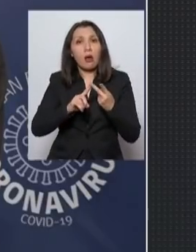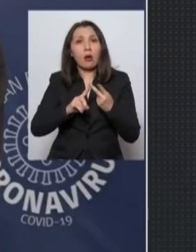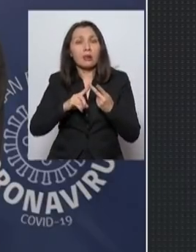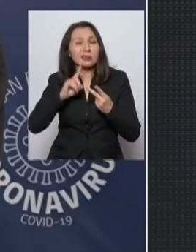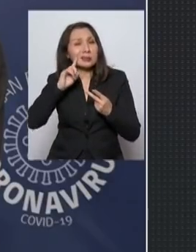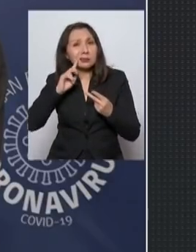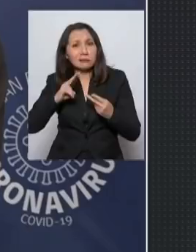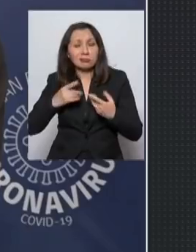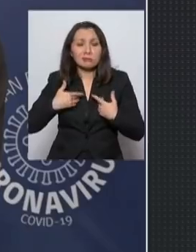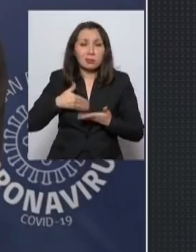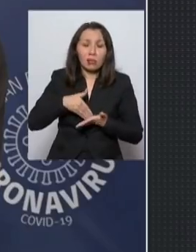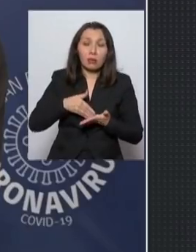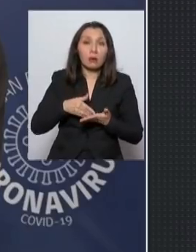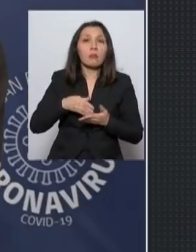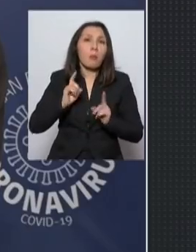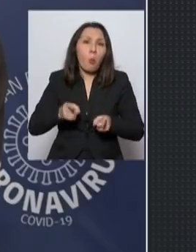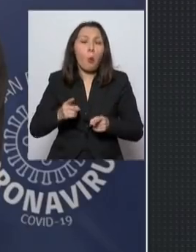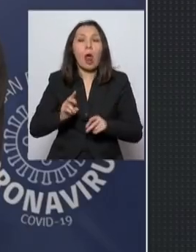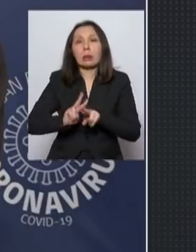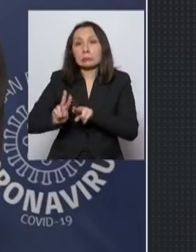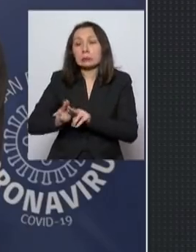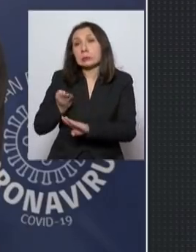de PCR